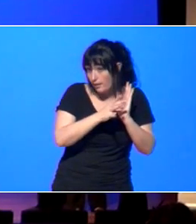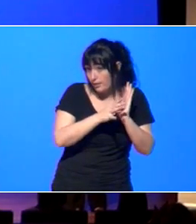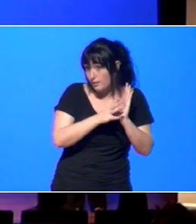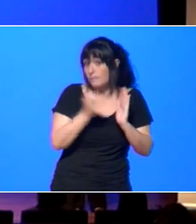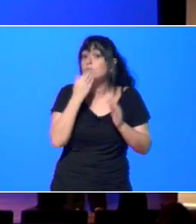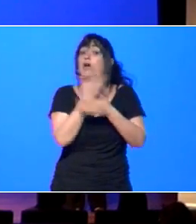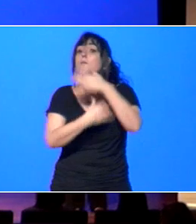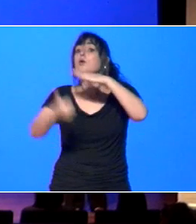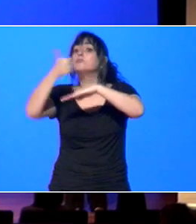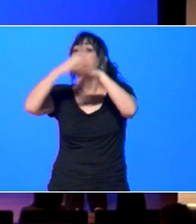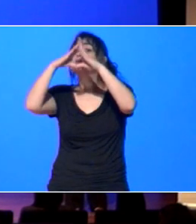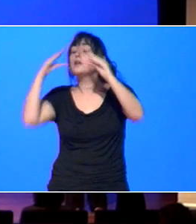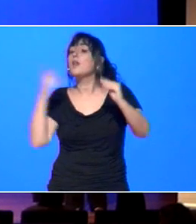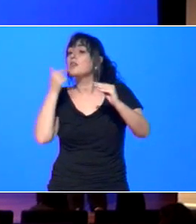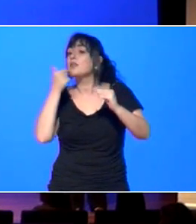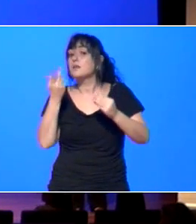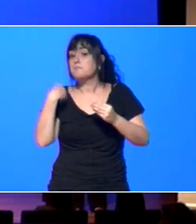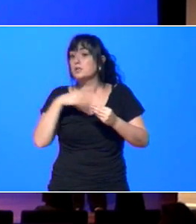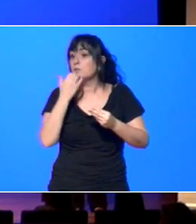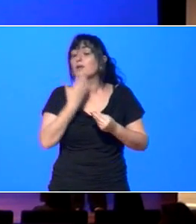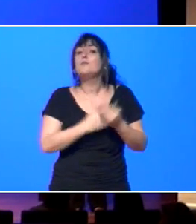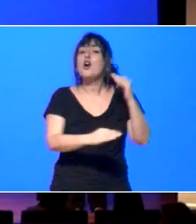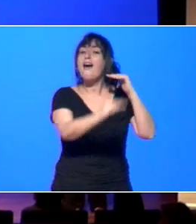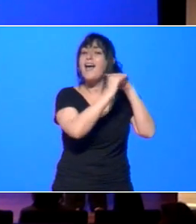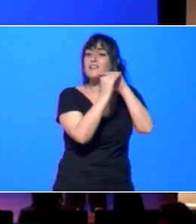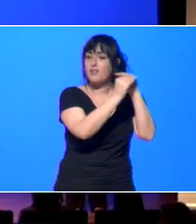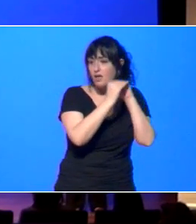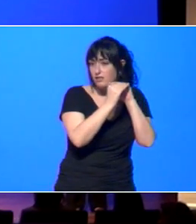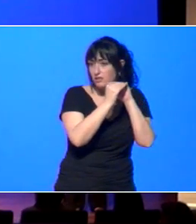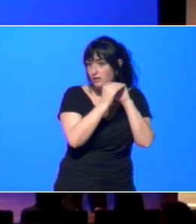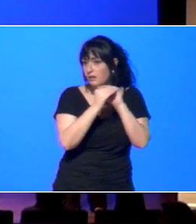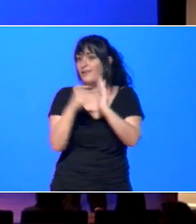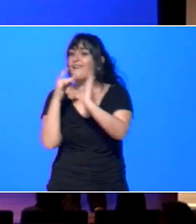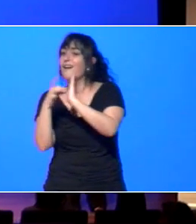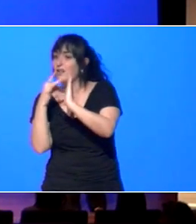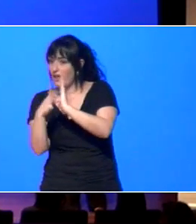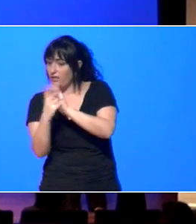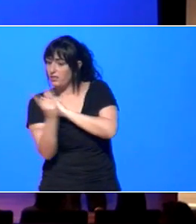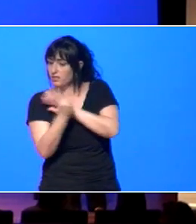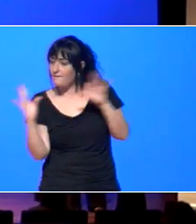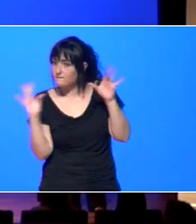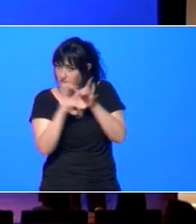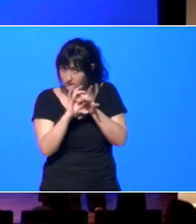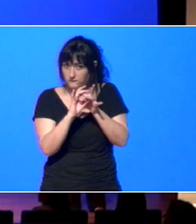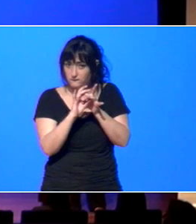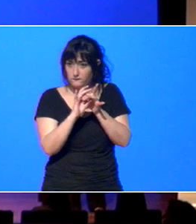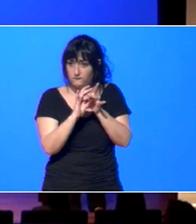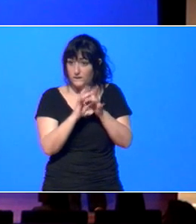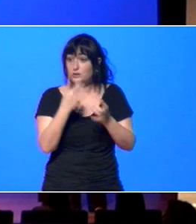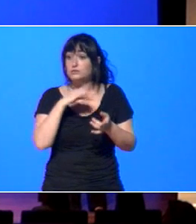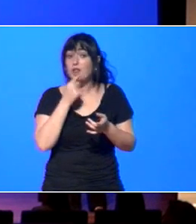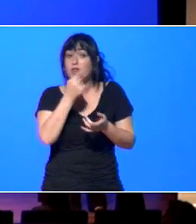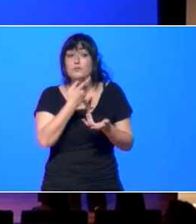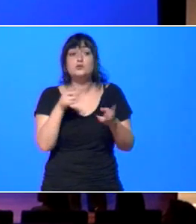mañana, no puede haber calidad sin equidad. De lo que estamos hablando es de cómo